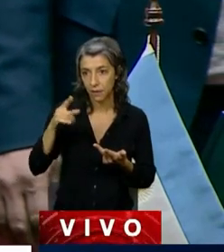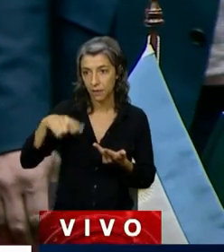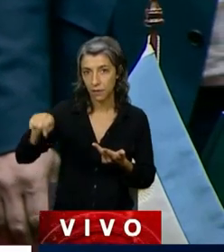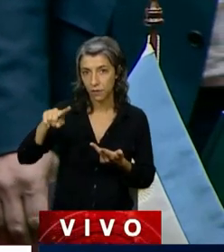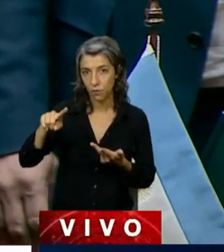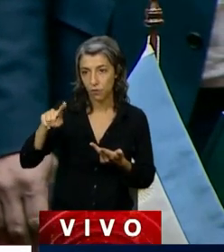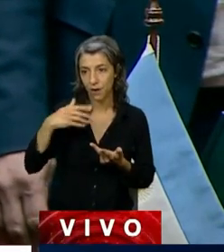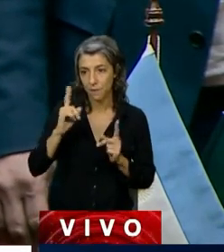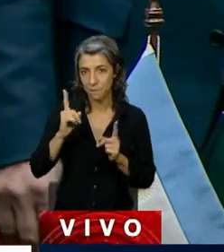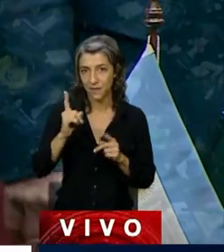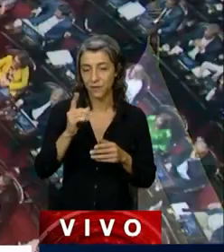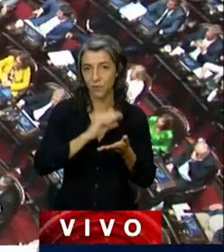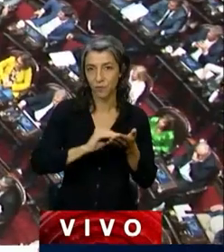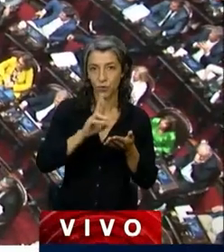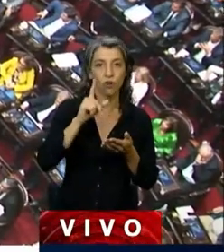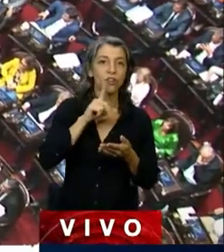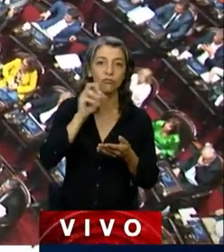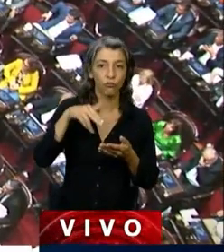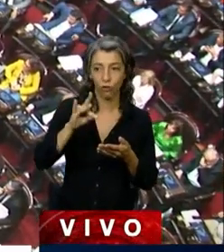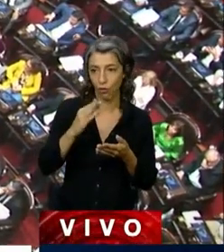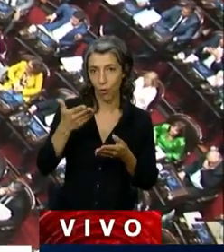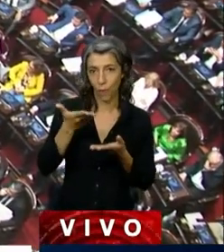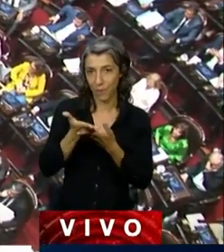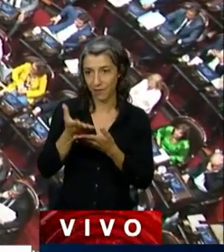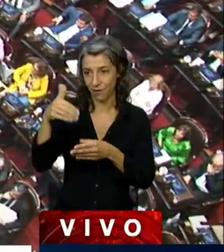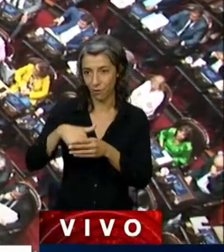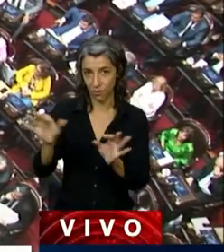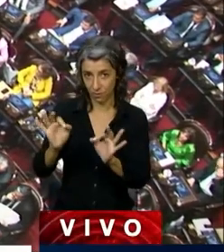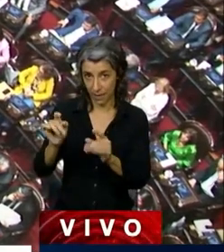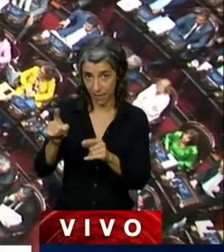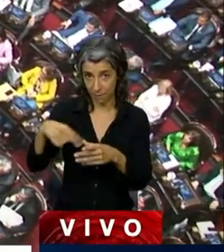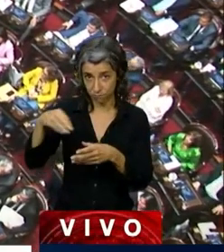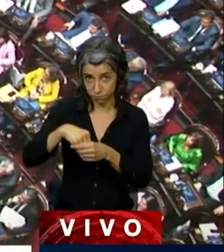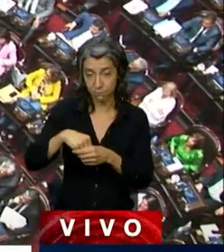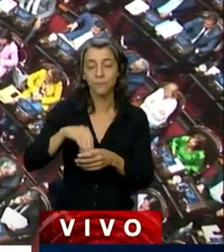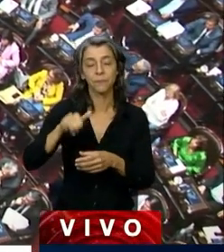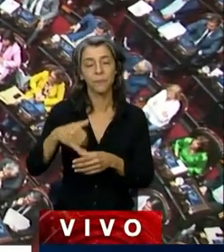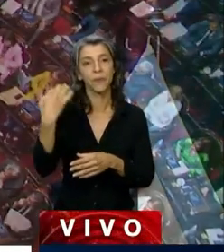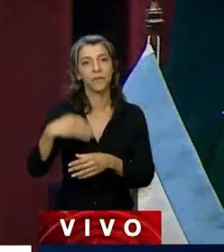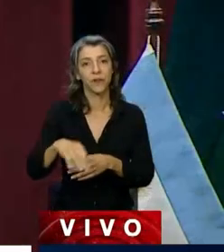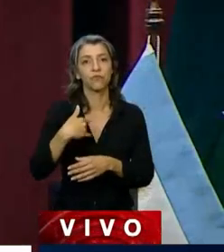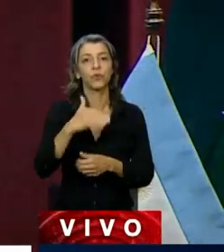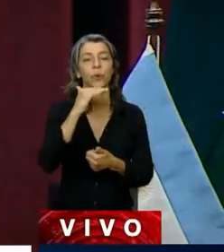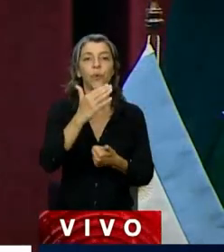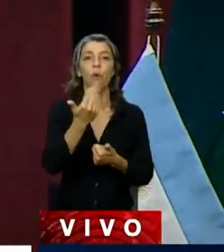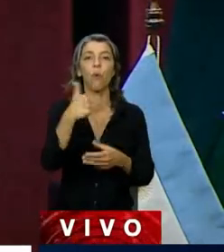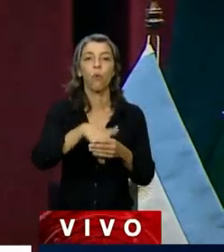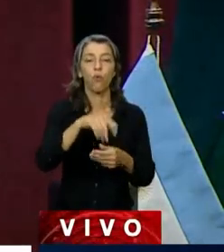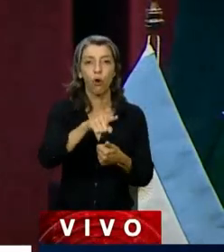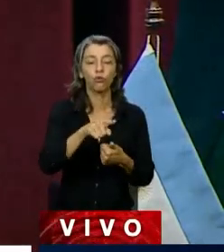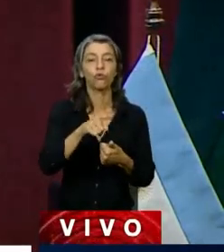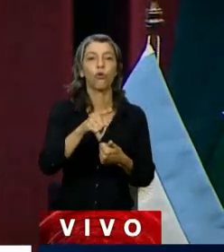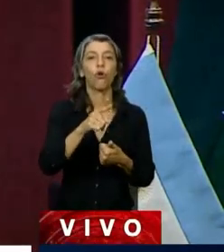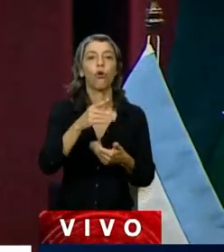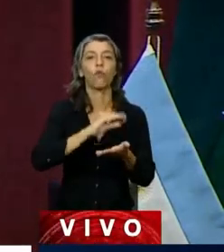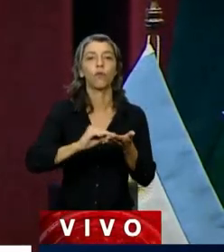abstención pedido por el diputado Ritondo. Perfecto. Le voy a tomar el voto de manera verbal al diputado Héctor